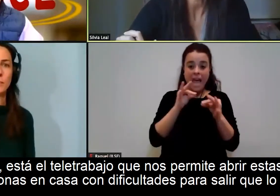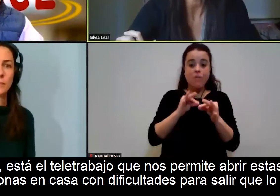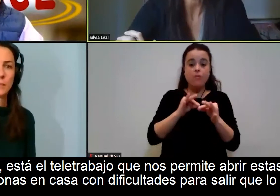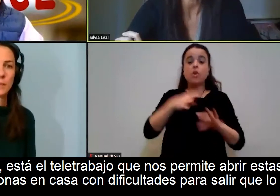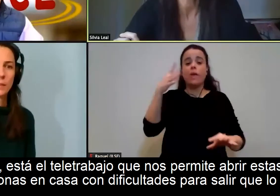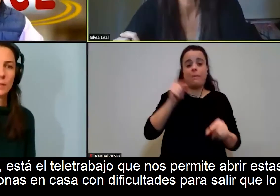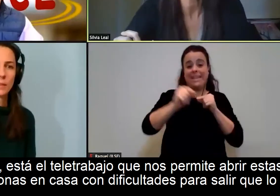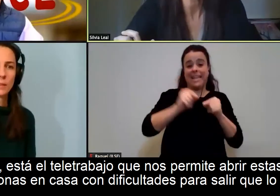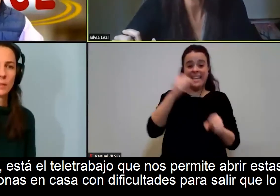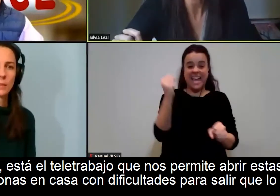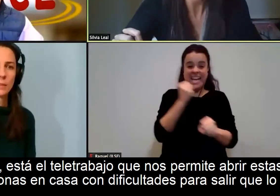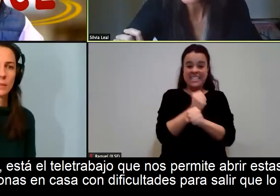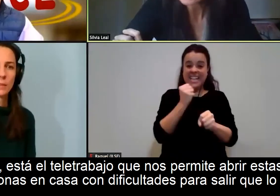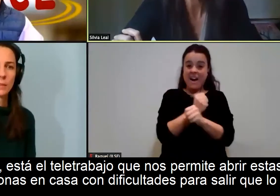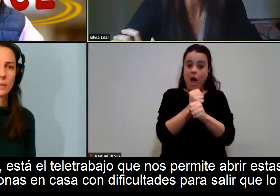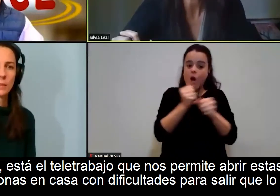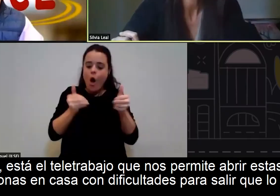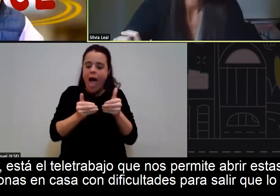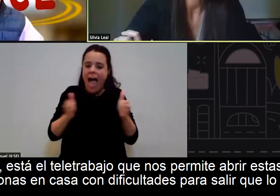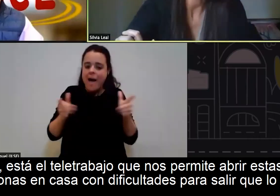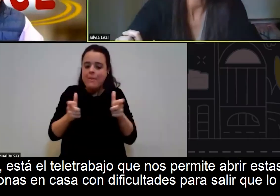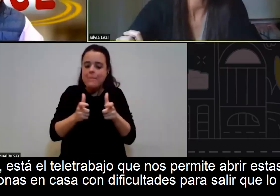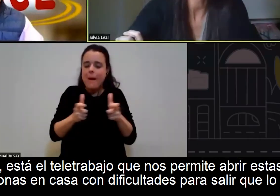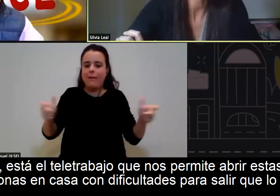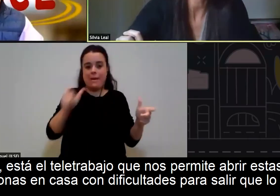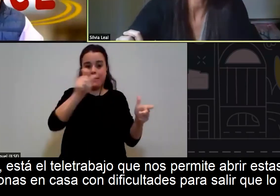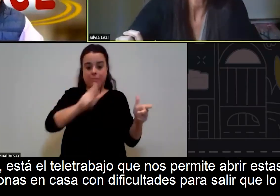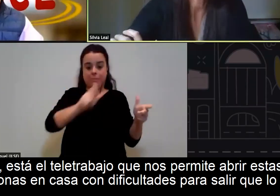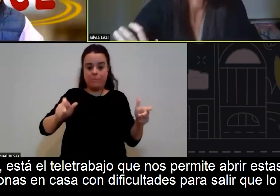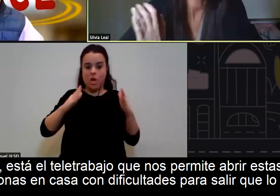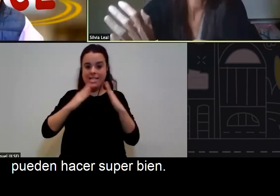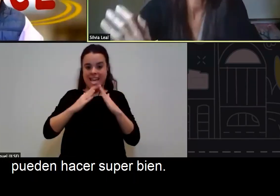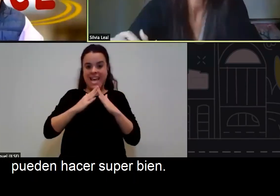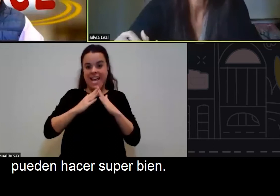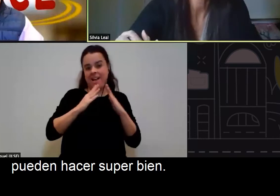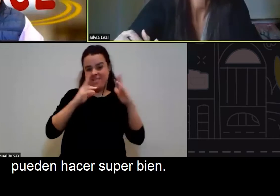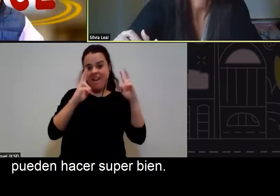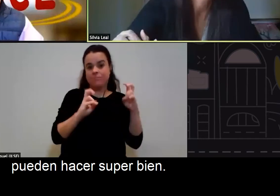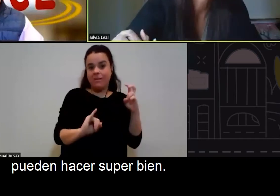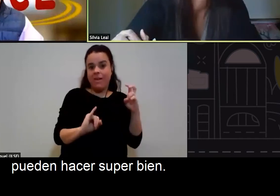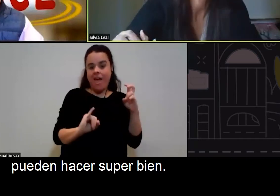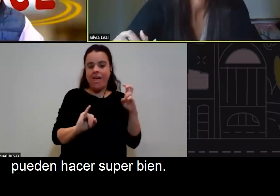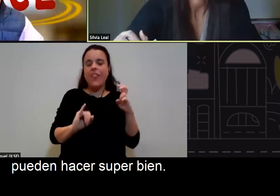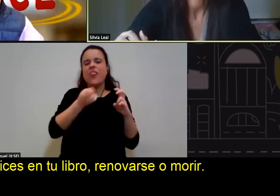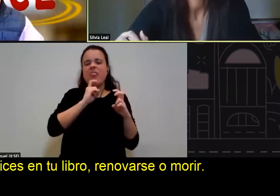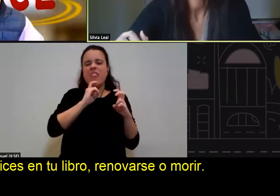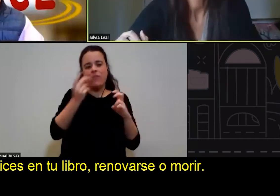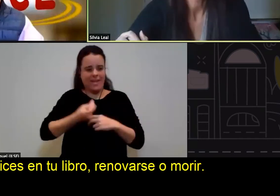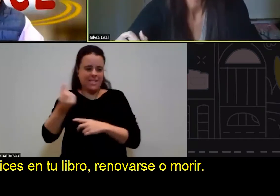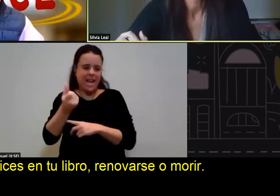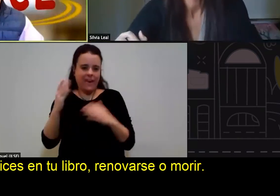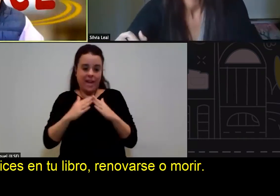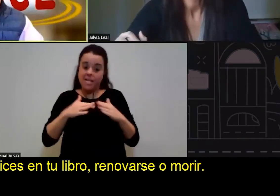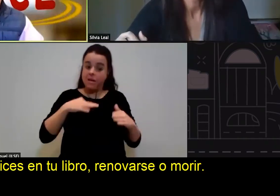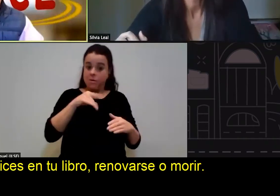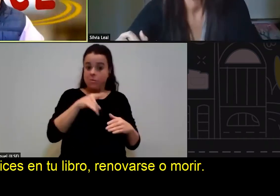estas vacantes cada vez más a personas que están en casa con dificultades para salir, que los pueden hacer súper bien. Ya